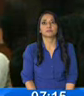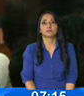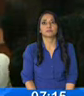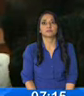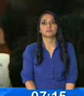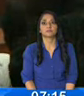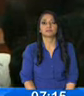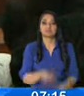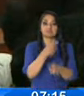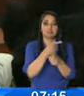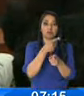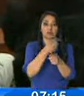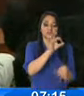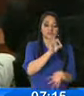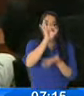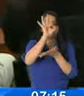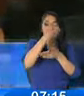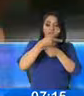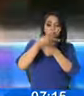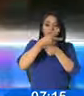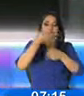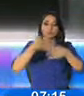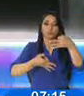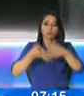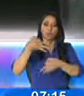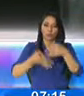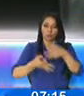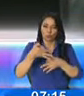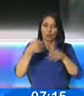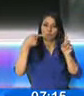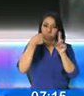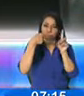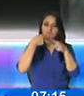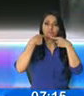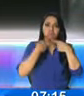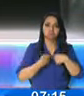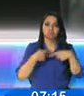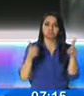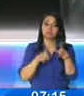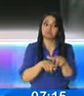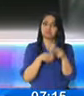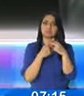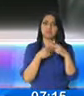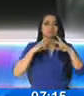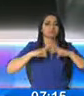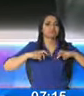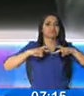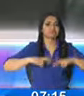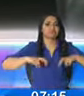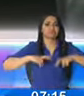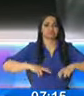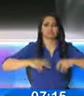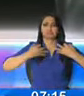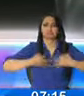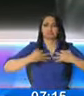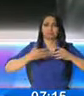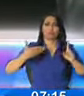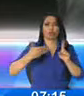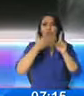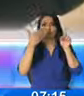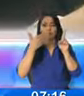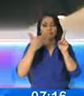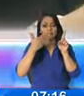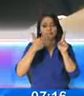ante ello el titular del Consejo de la judicatura Gustavo yal anunció el inicio de una etapa de investigación en contra del mencionado con